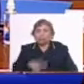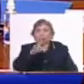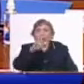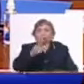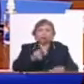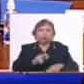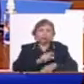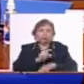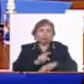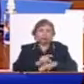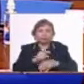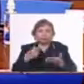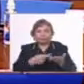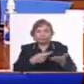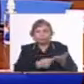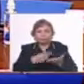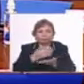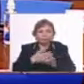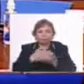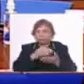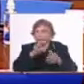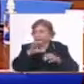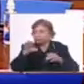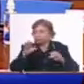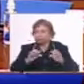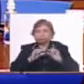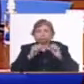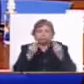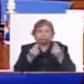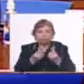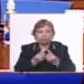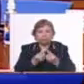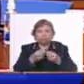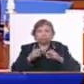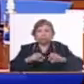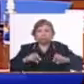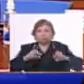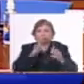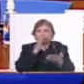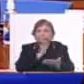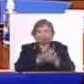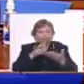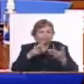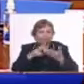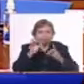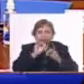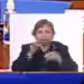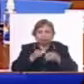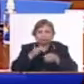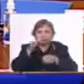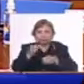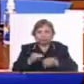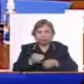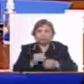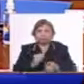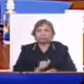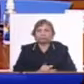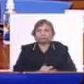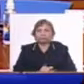3 horas de debate distribuidas proporcionalmente entre los grupos parlamentarios sin interrupciones y sin tiempo